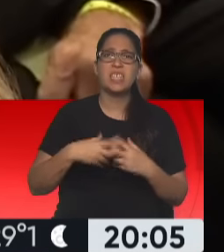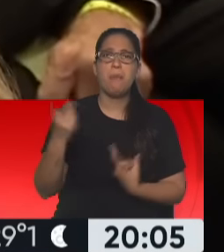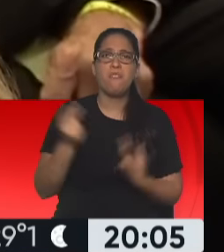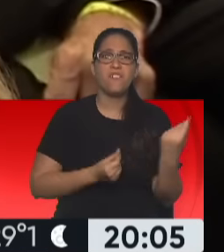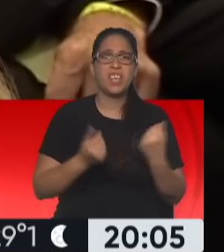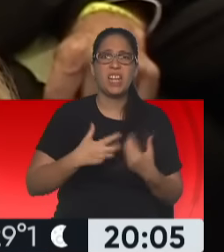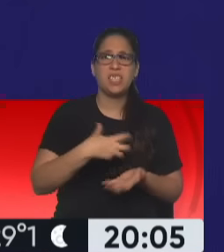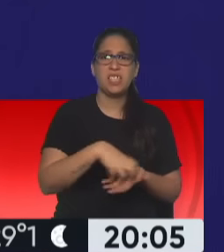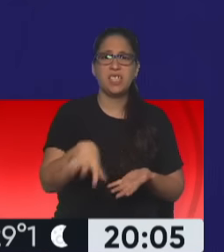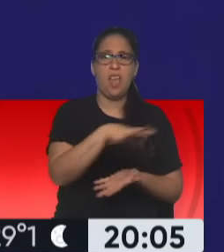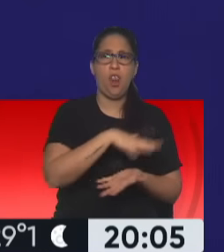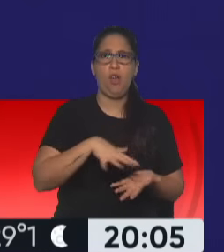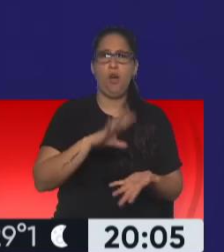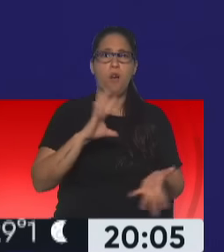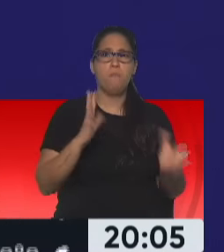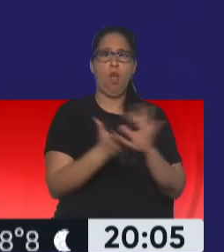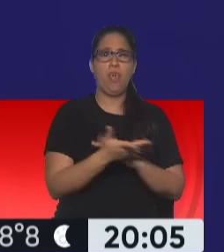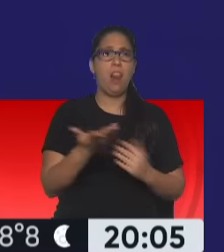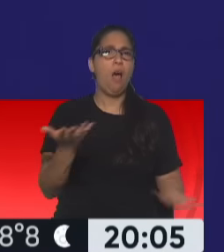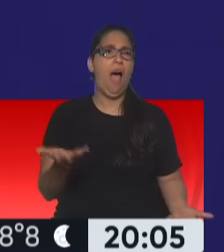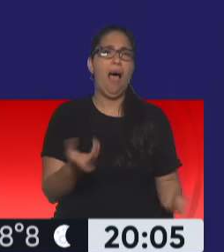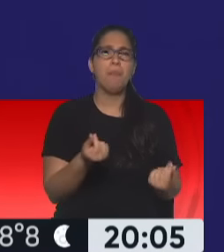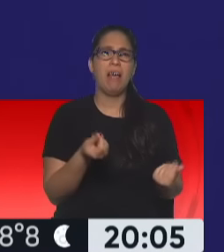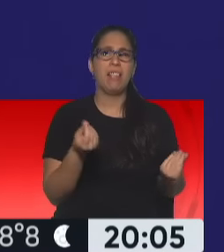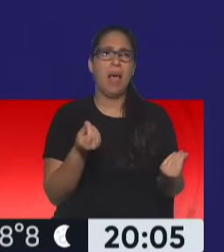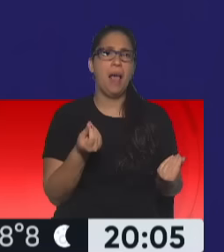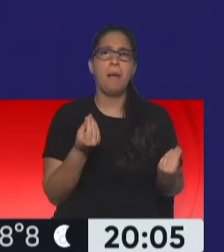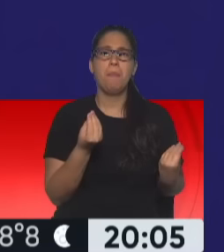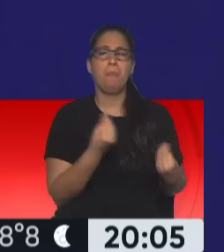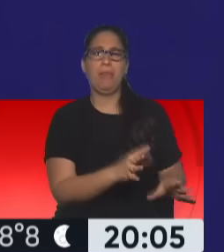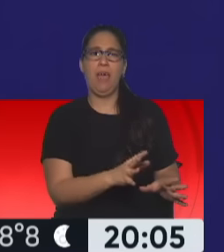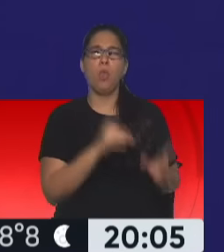creen que se hubiera enamorado del modelo y perder plata?